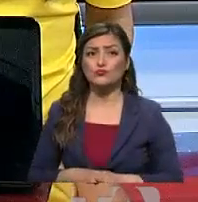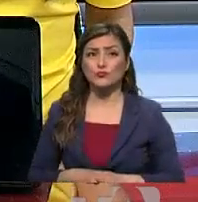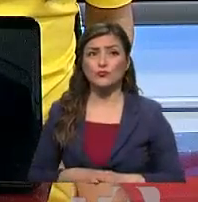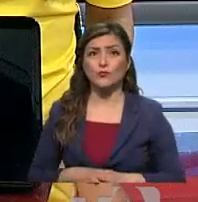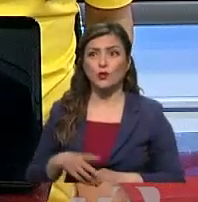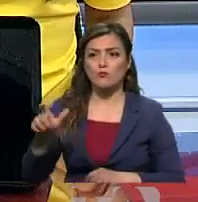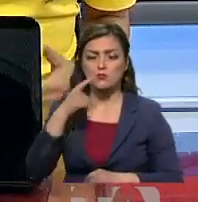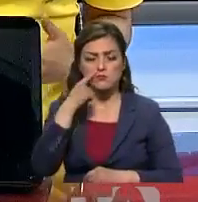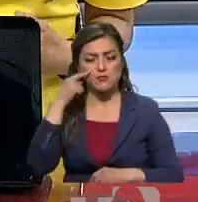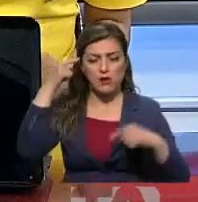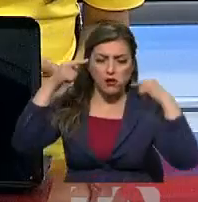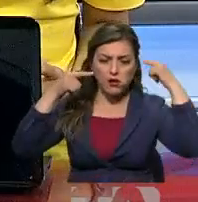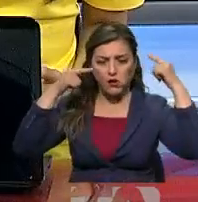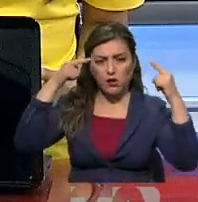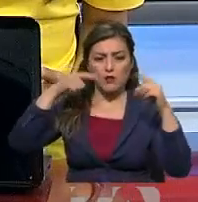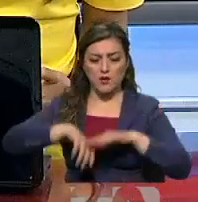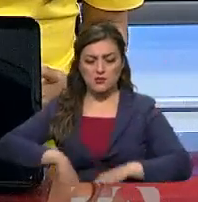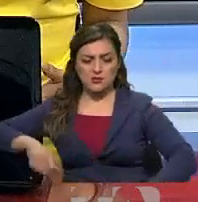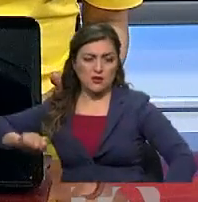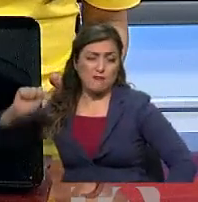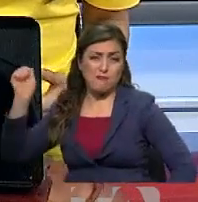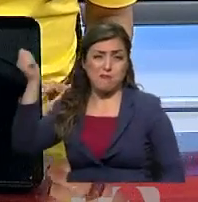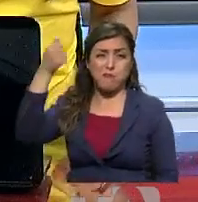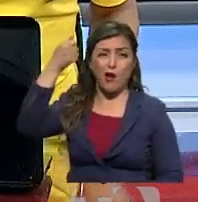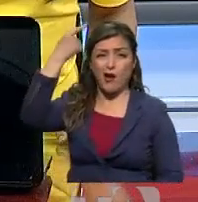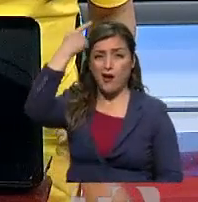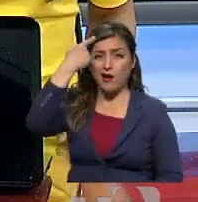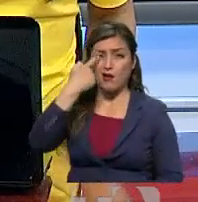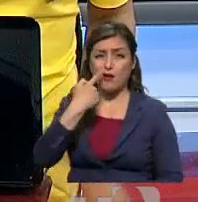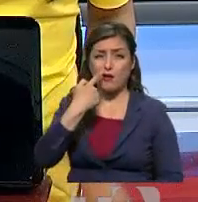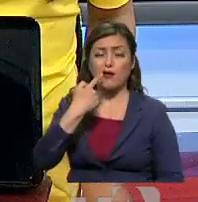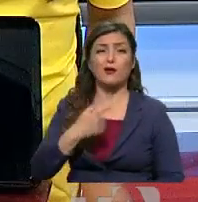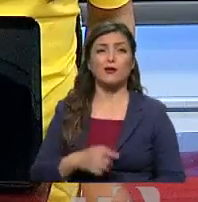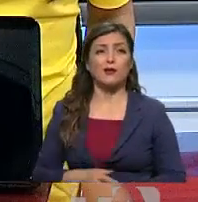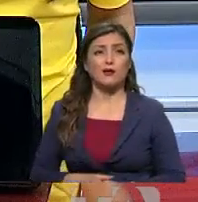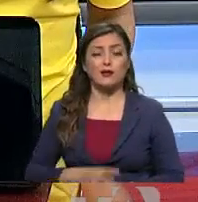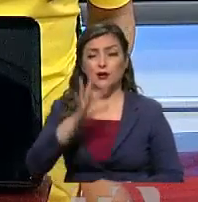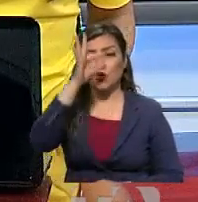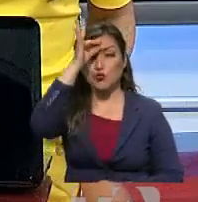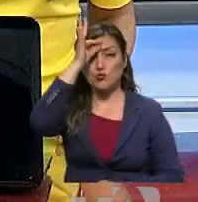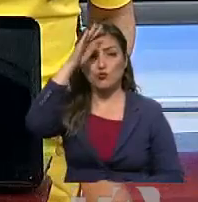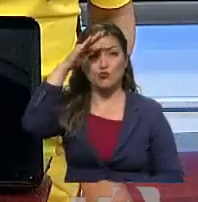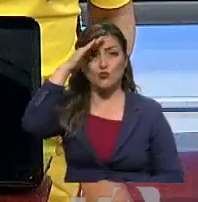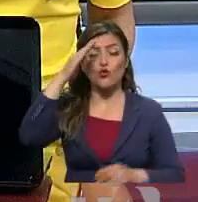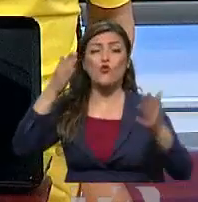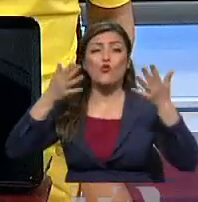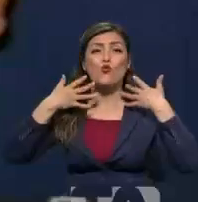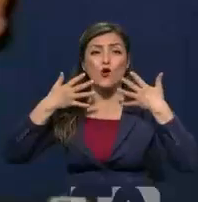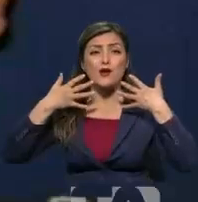tiene problemas mentales, lo agredió con un machete en la cabeza. El uniformado se encuentra en el hospital de la policía en